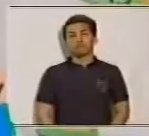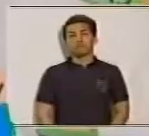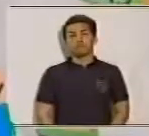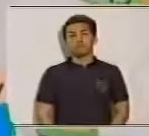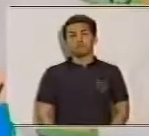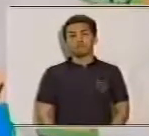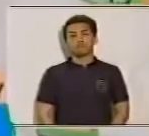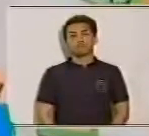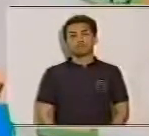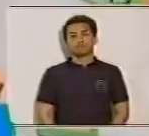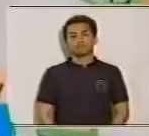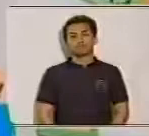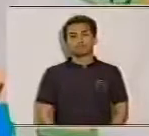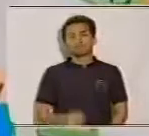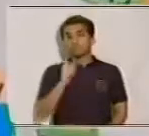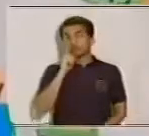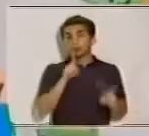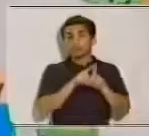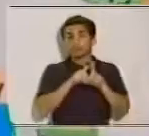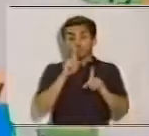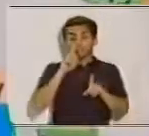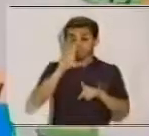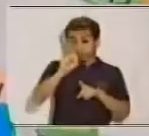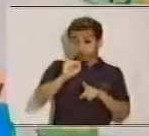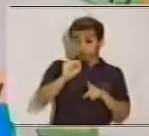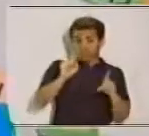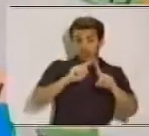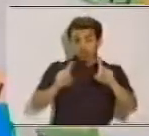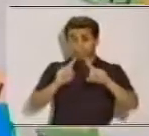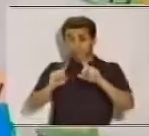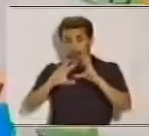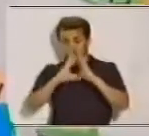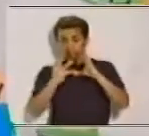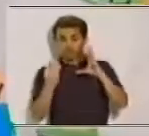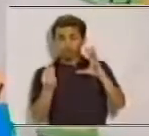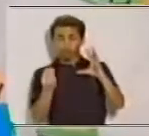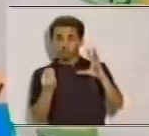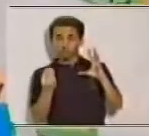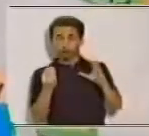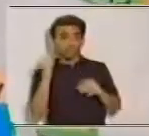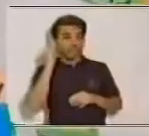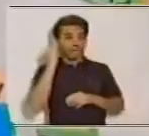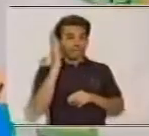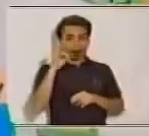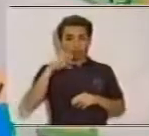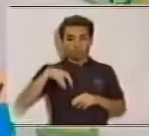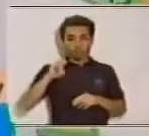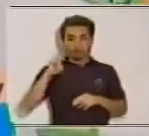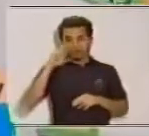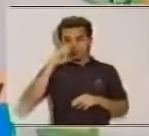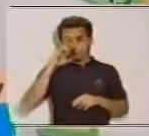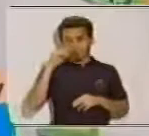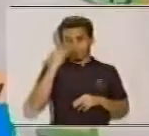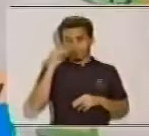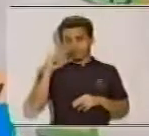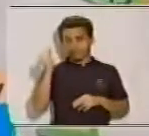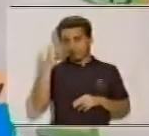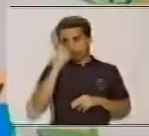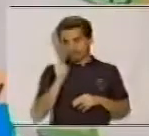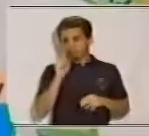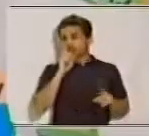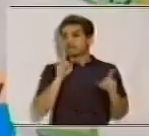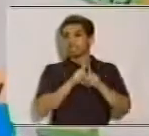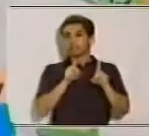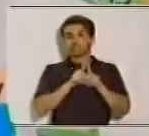y el reconocimiento de diversas figuras geométricas y patrones matemáticos.